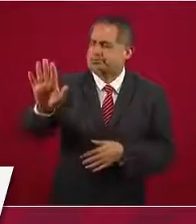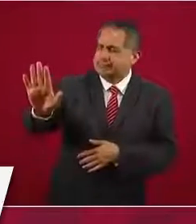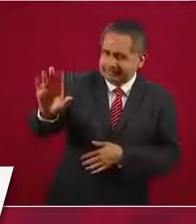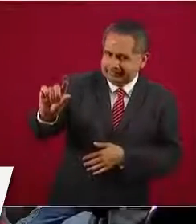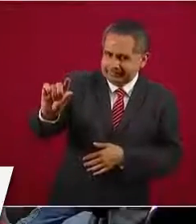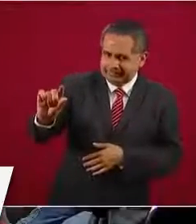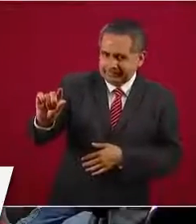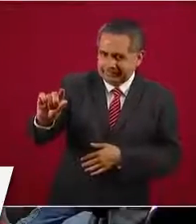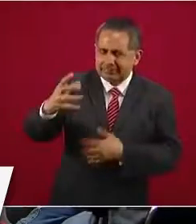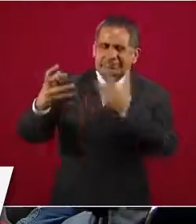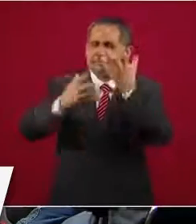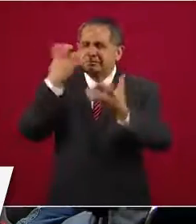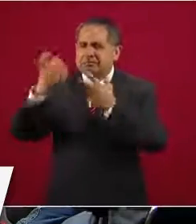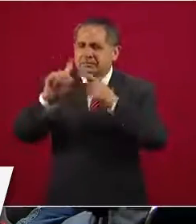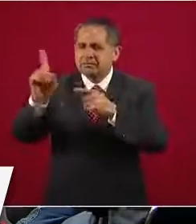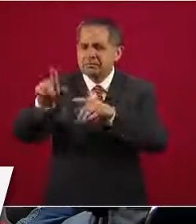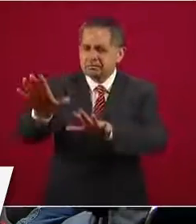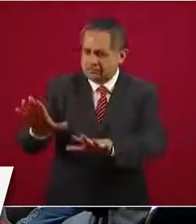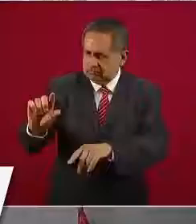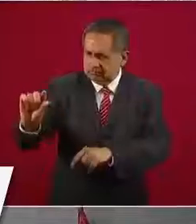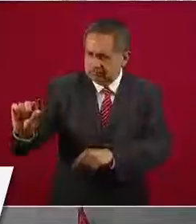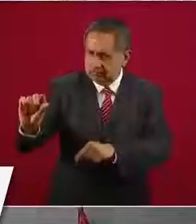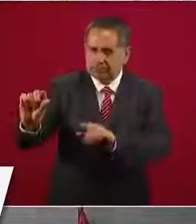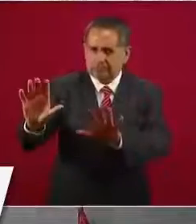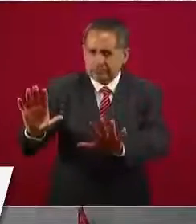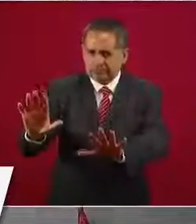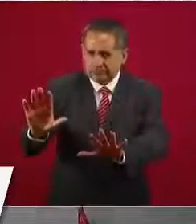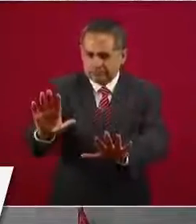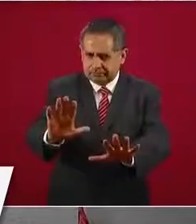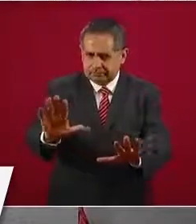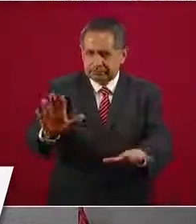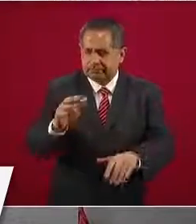Pero aquí no es para gritar, poco a poco, permíteme.